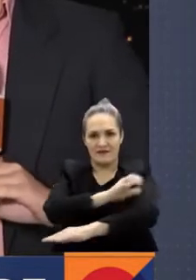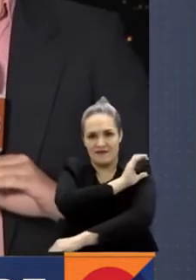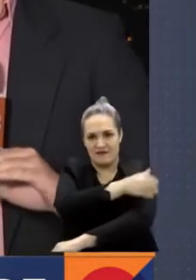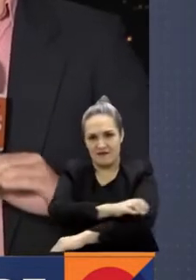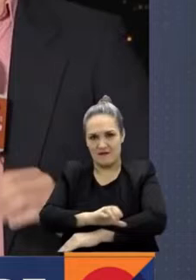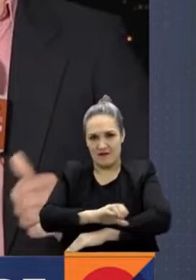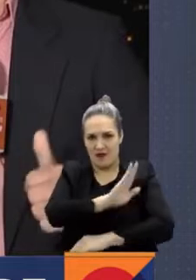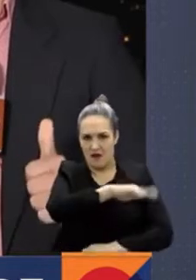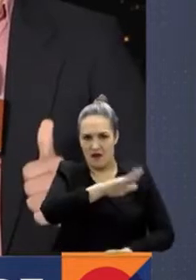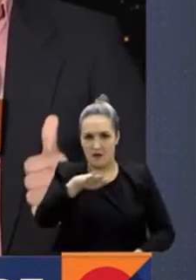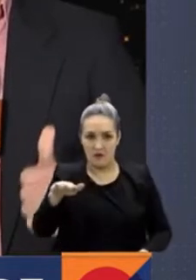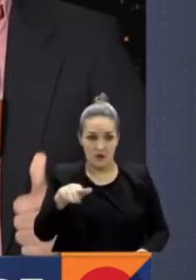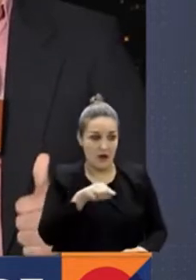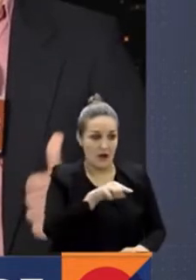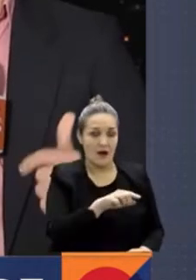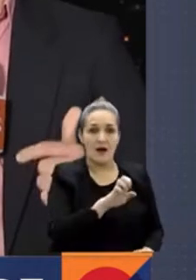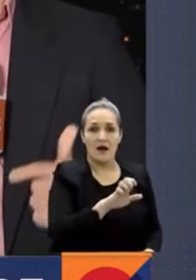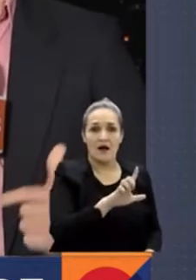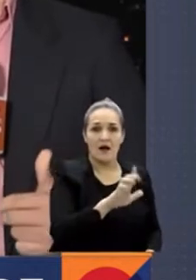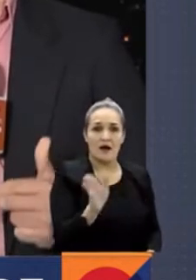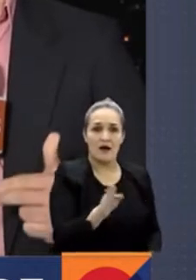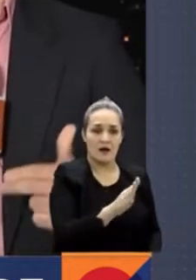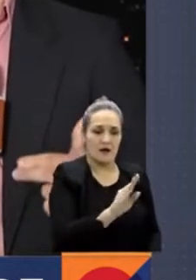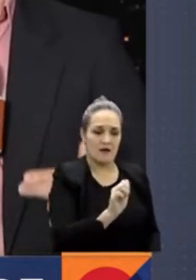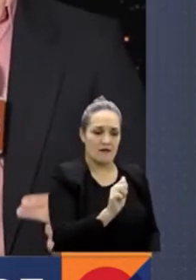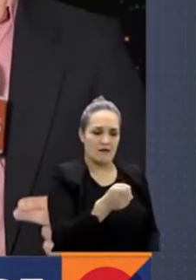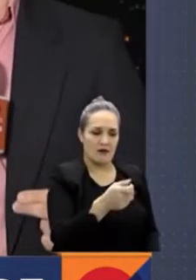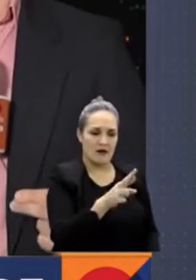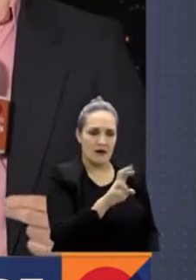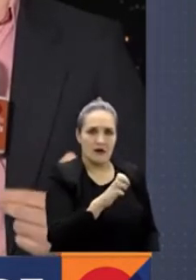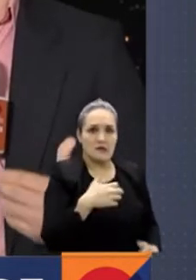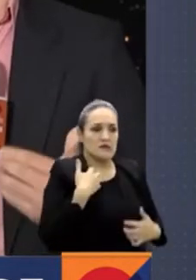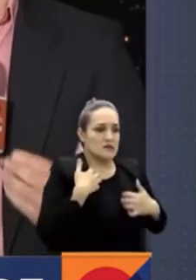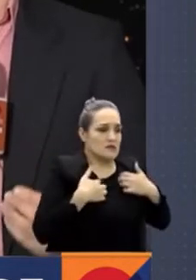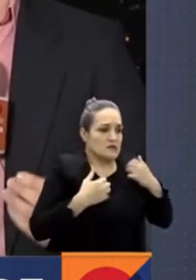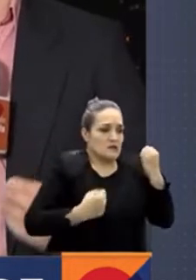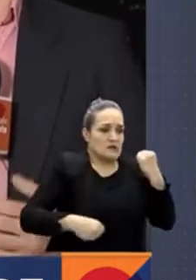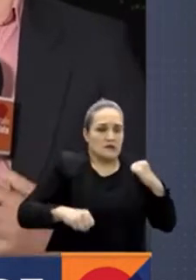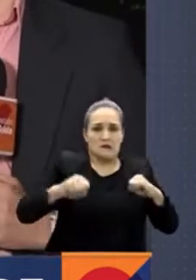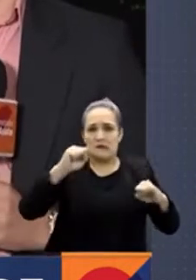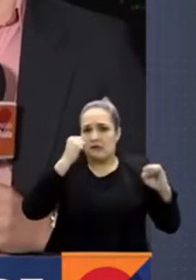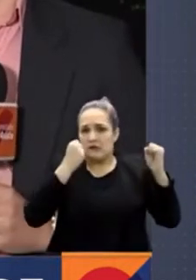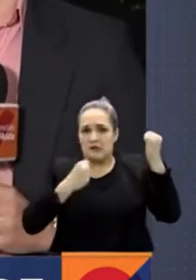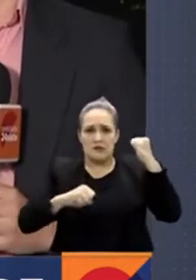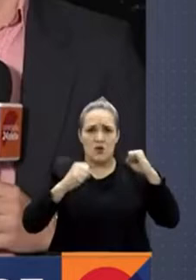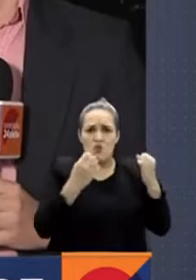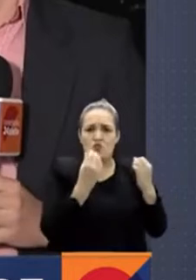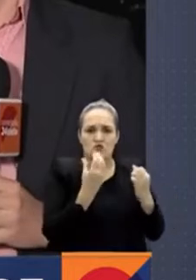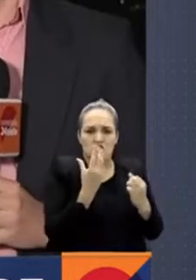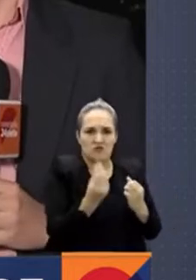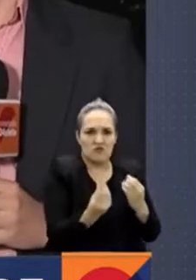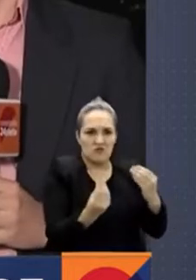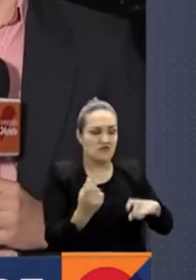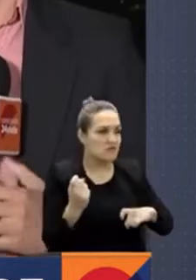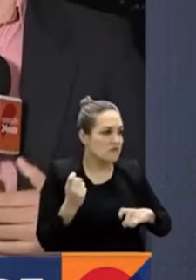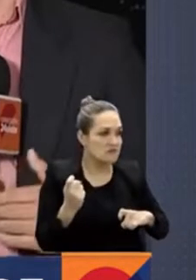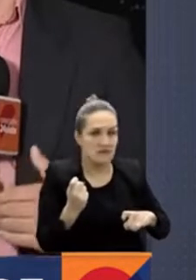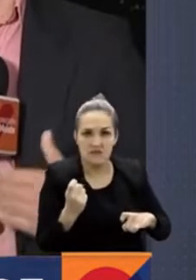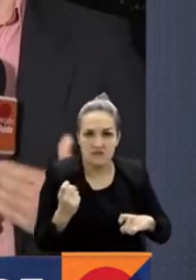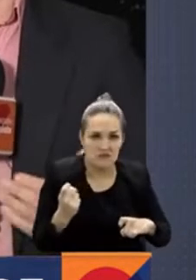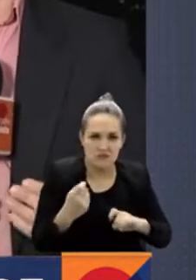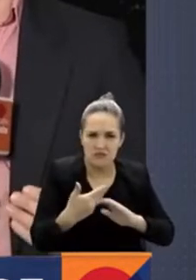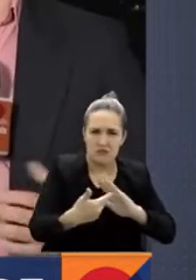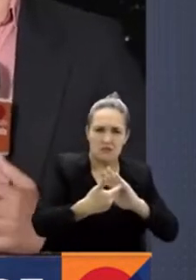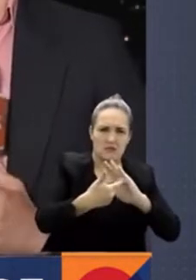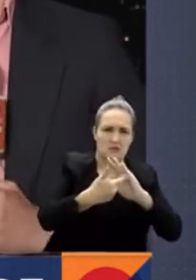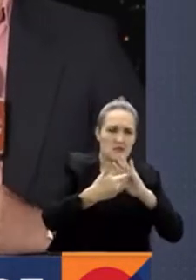En las calles del Bagre se respira miedo, temor, zozobra dentro de la población civil por ser víctima de los grupos armados e incluso miles de